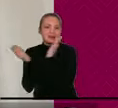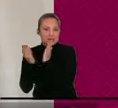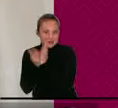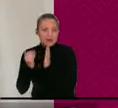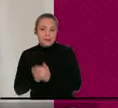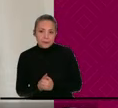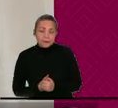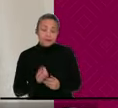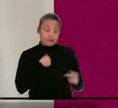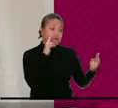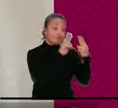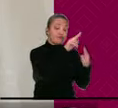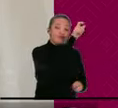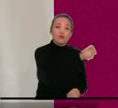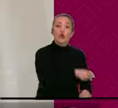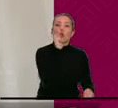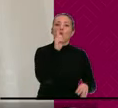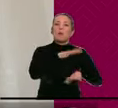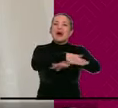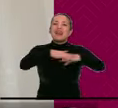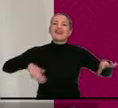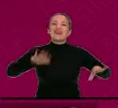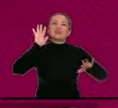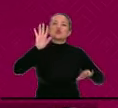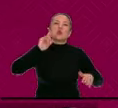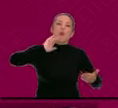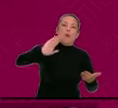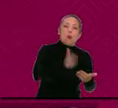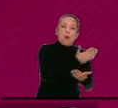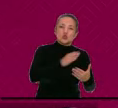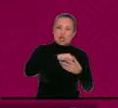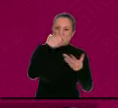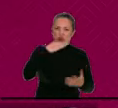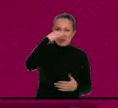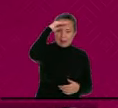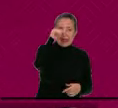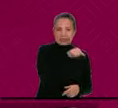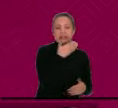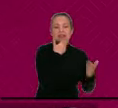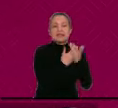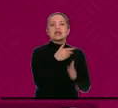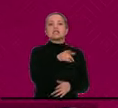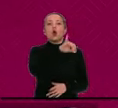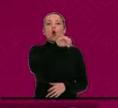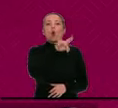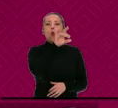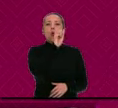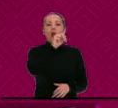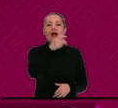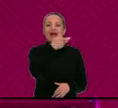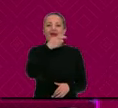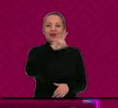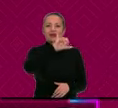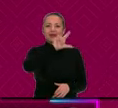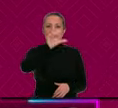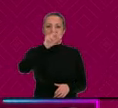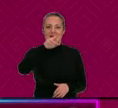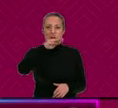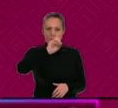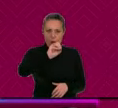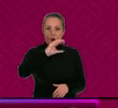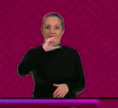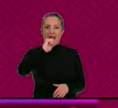Yo conocí a Botero gracias a la Red de Escuelas de Música de Medellín. En esa época, gracias a Juan Guillermo Campo, quien fue el que